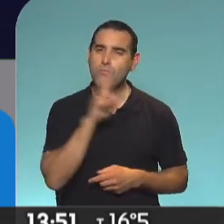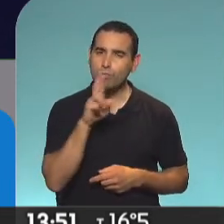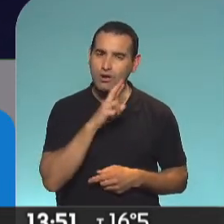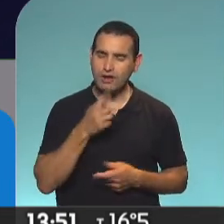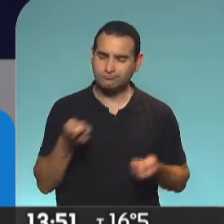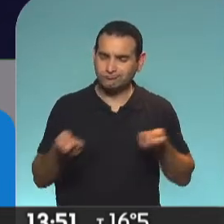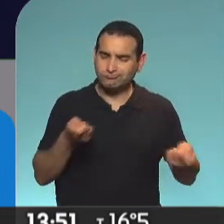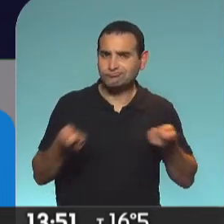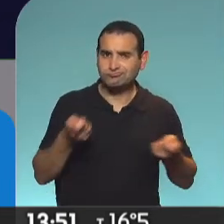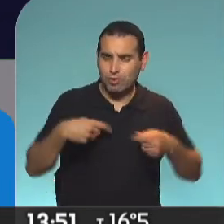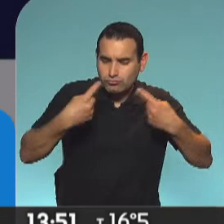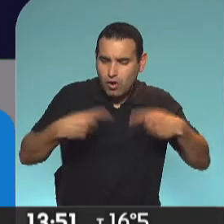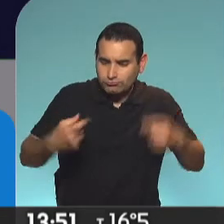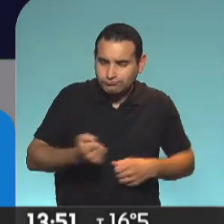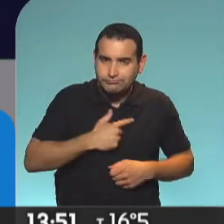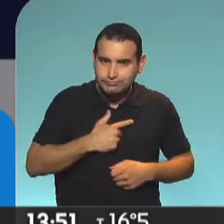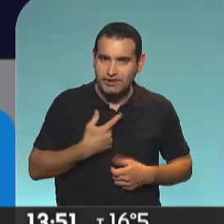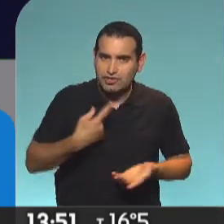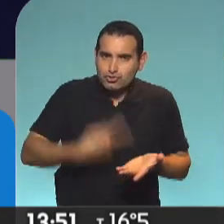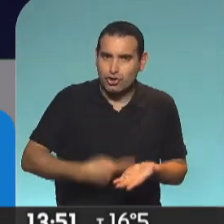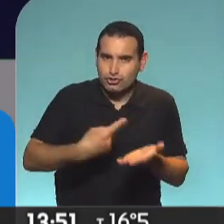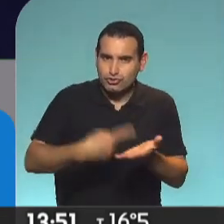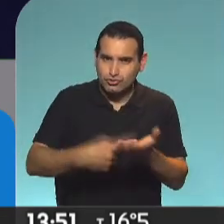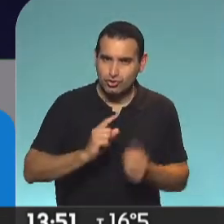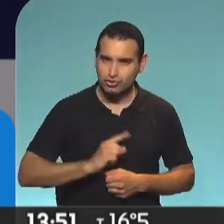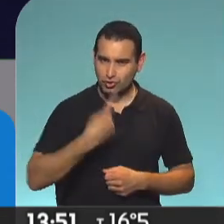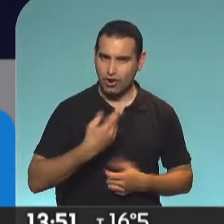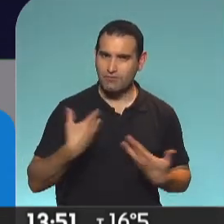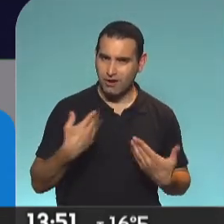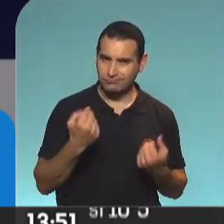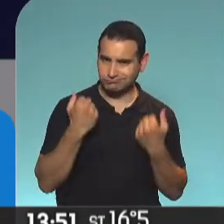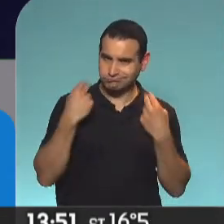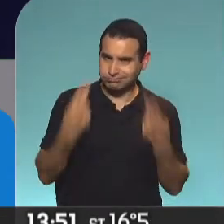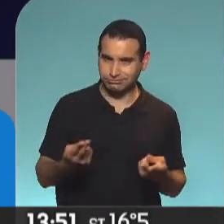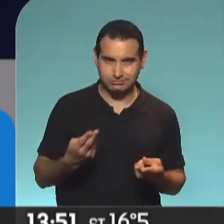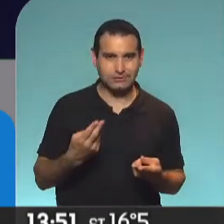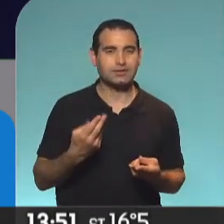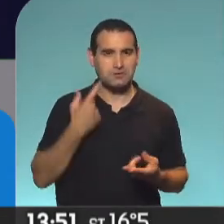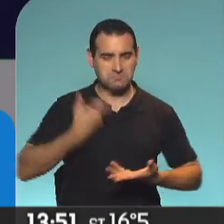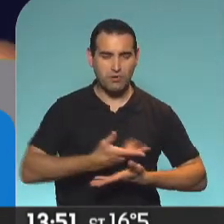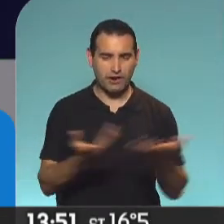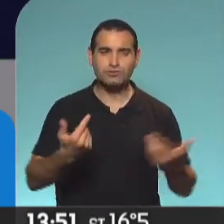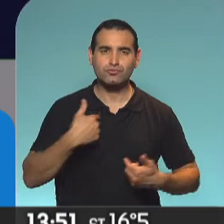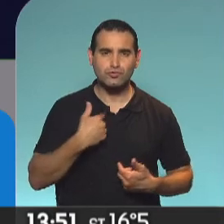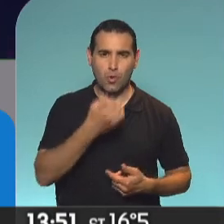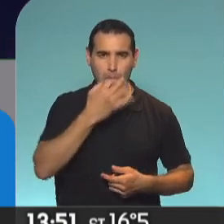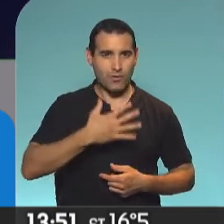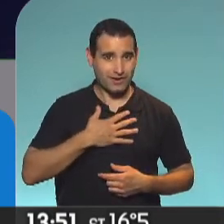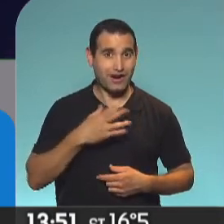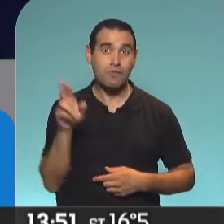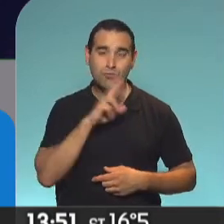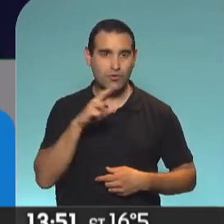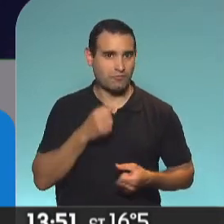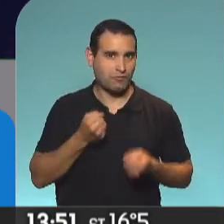pequeñas cosas cotidianas para las mujeres, rebeldías, poder decir esto es lo que yo quiero hacer, esta mujer que dejó